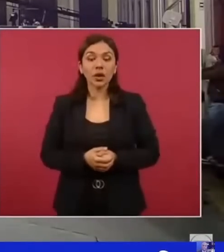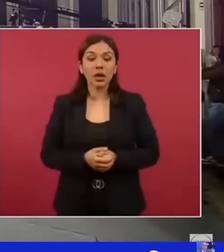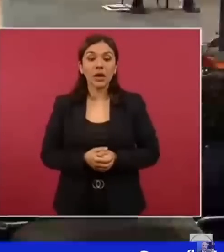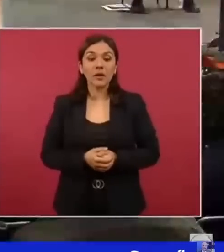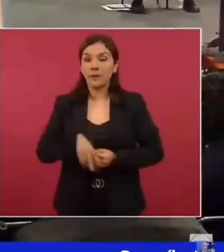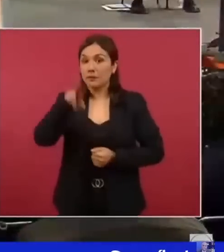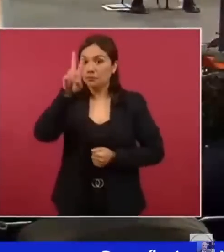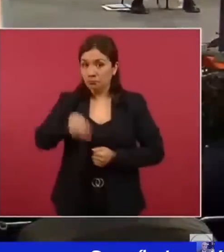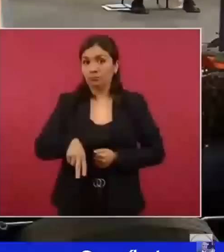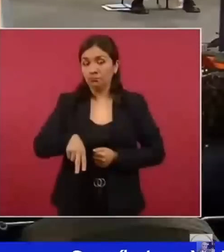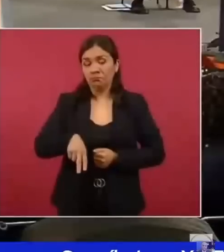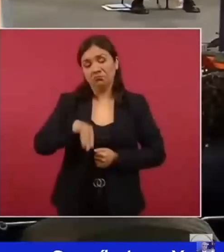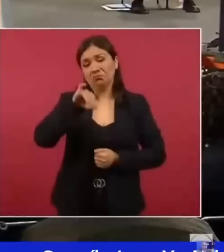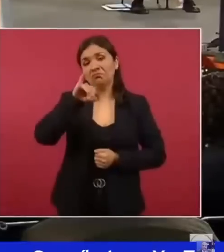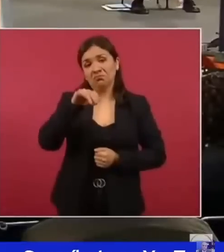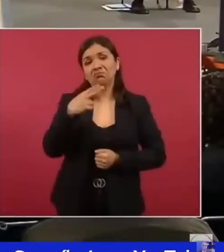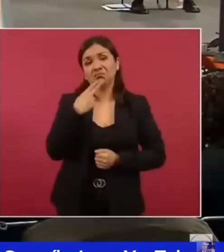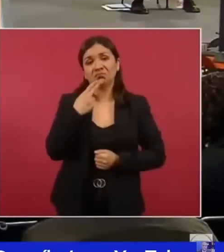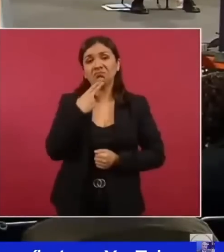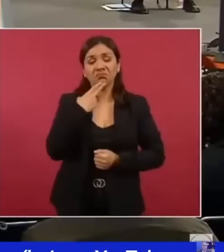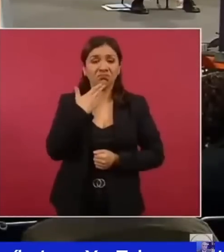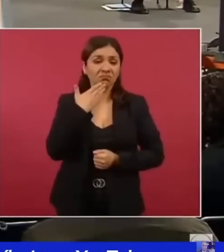sería muy conveniente